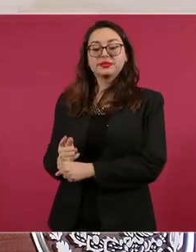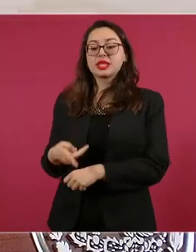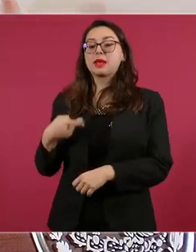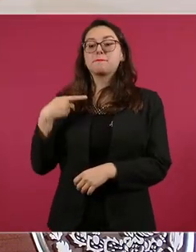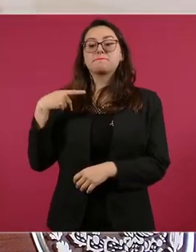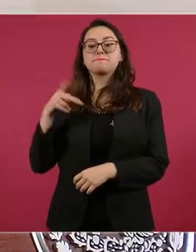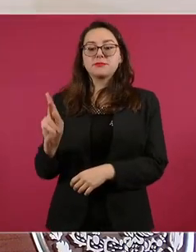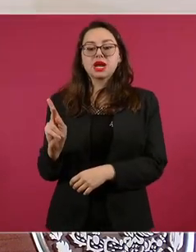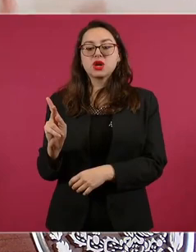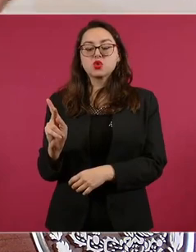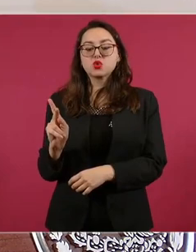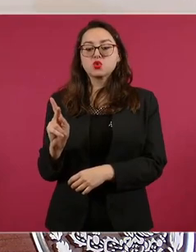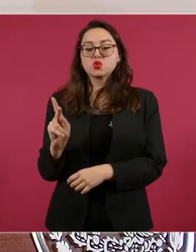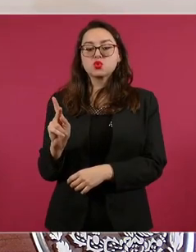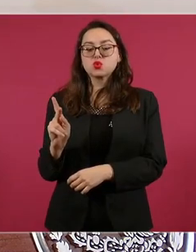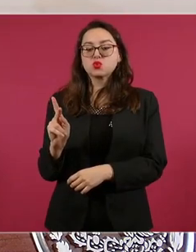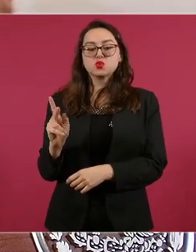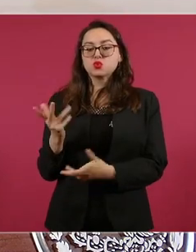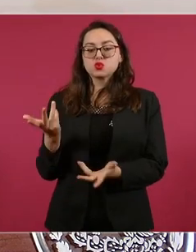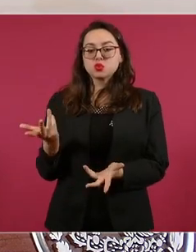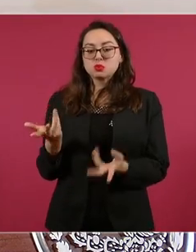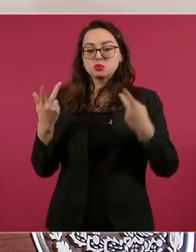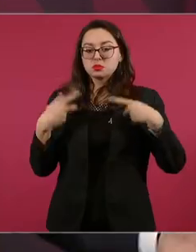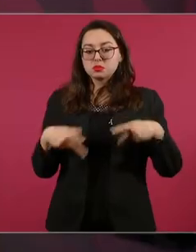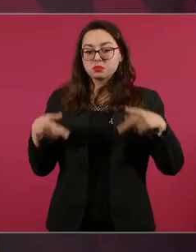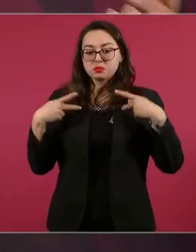Pero la gente